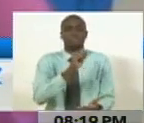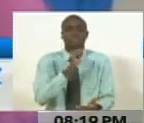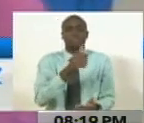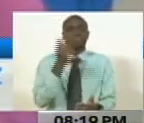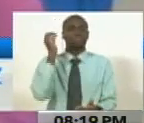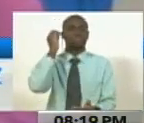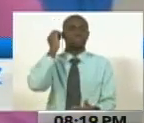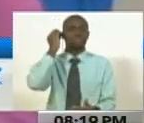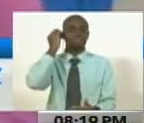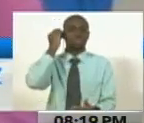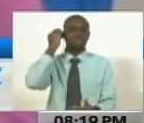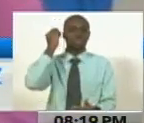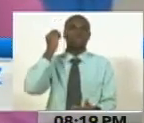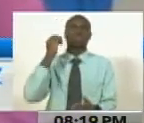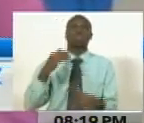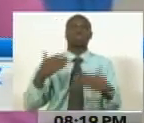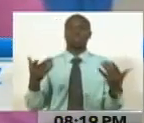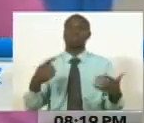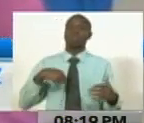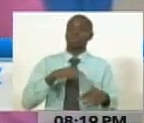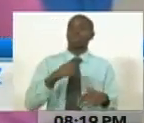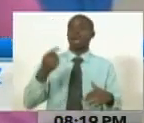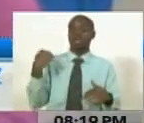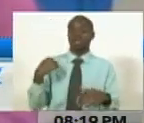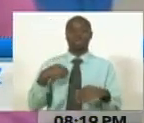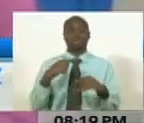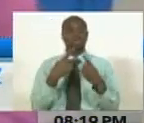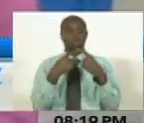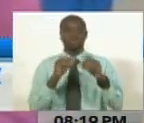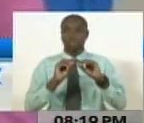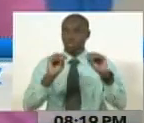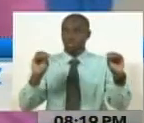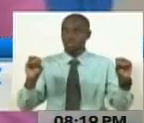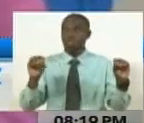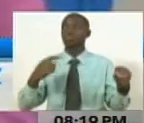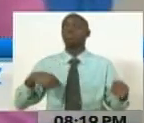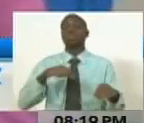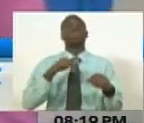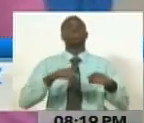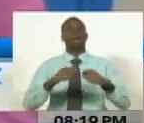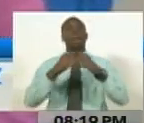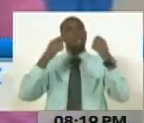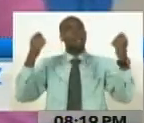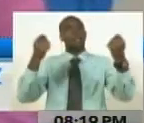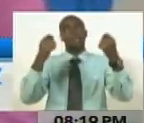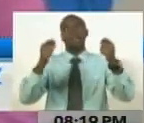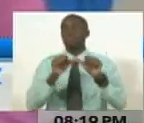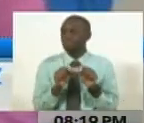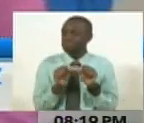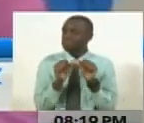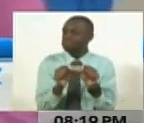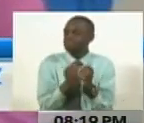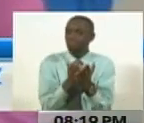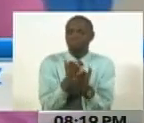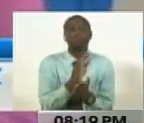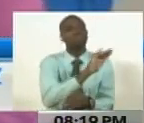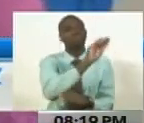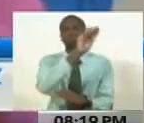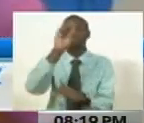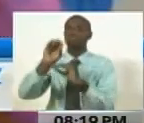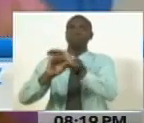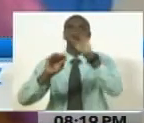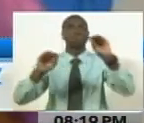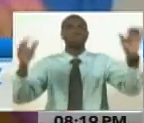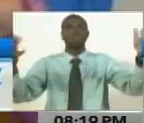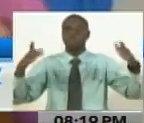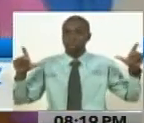sigue, ayer nosotros hicimos un anuncio. Nosotros vamos a convocar un consejo permanente para,